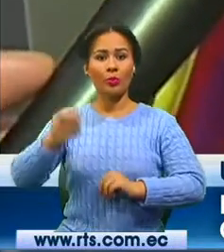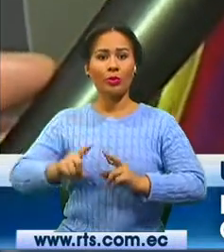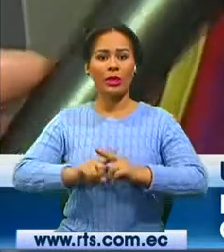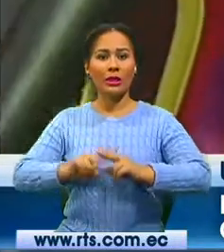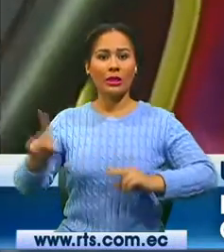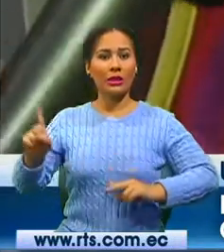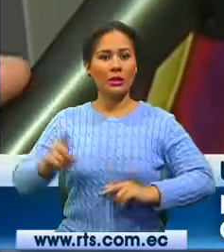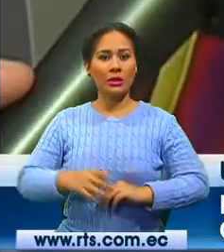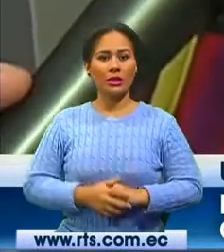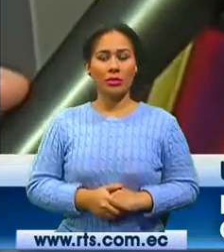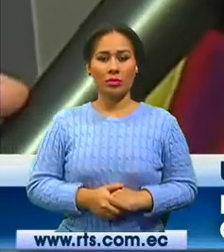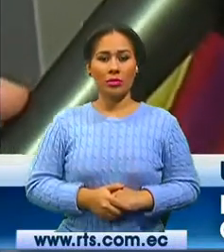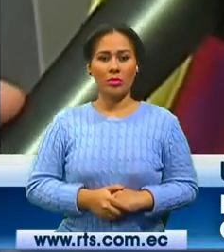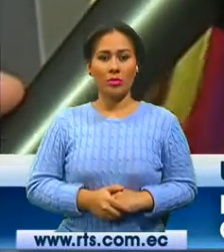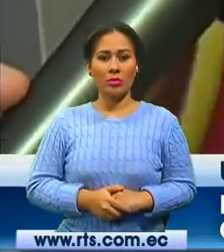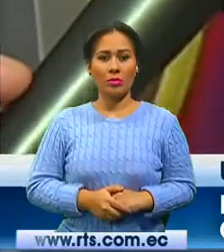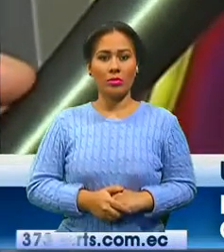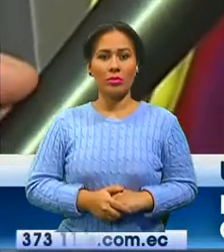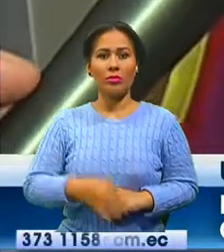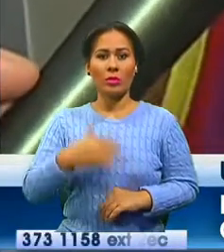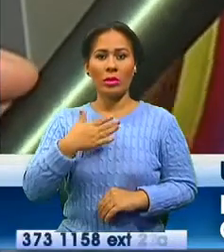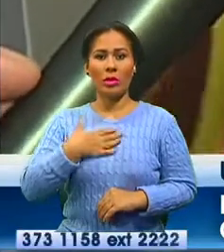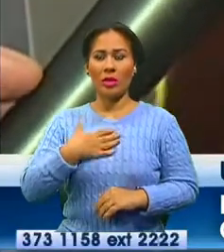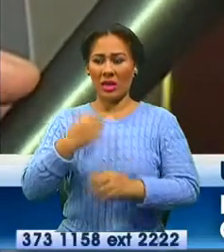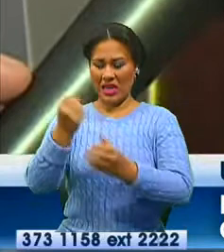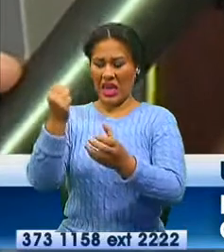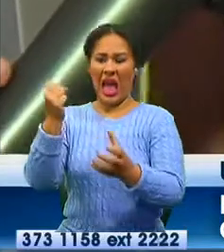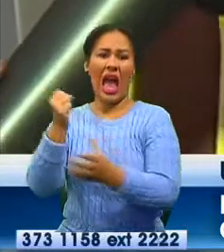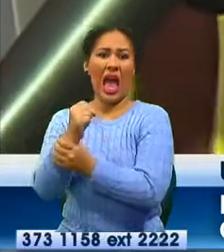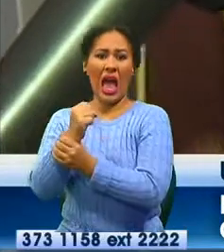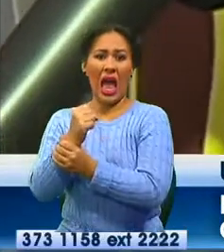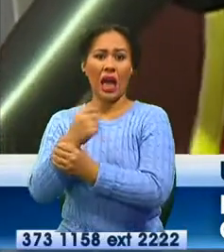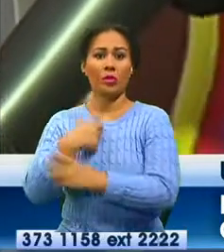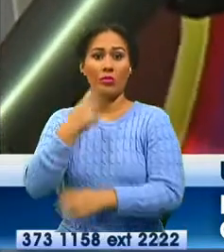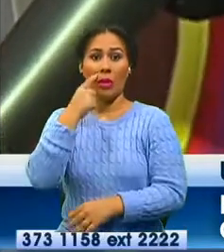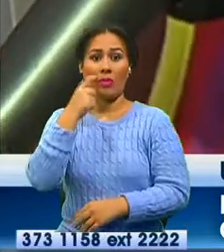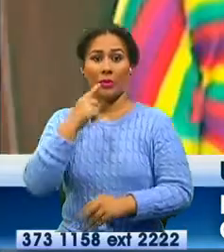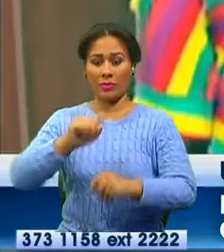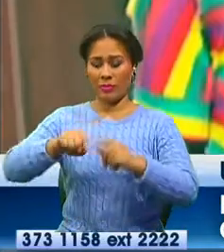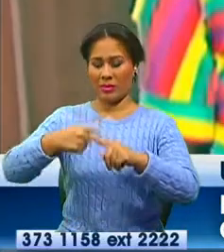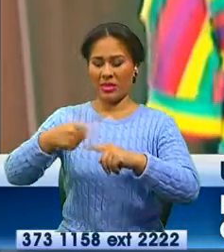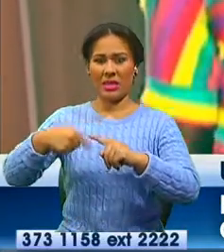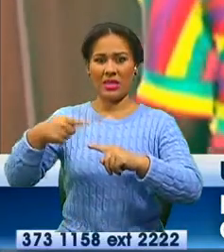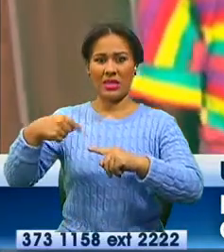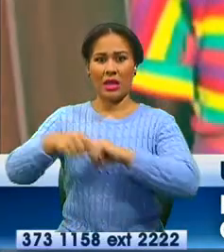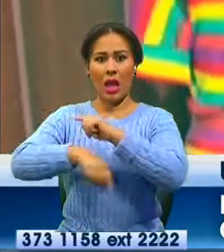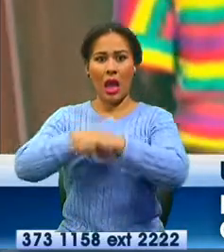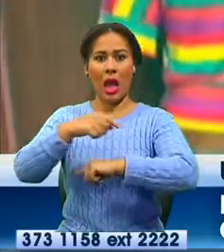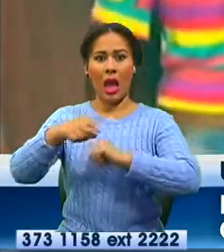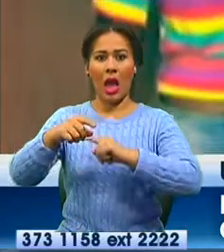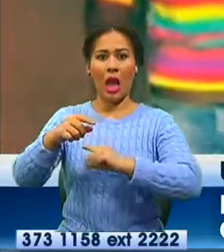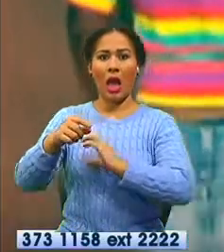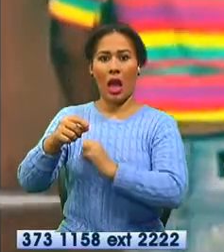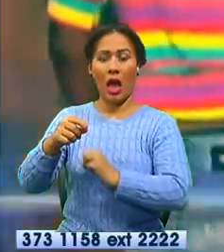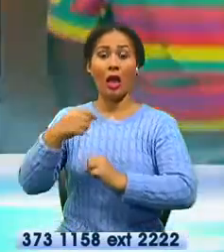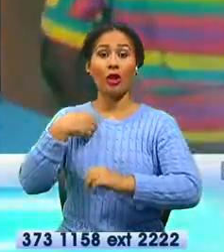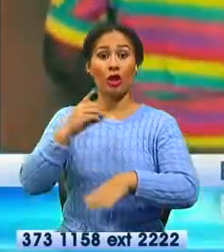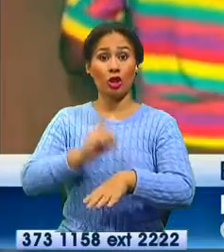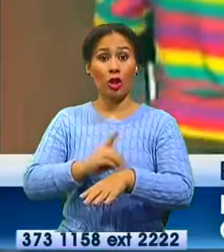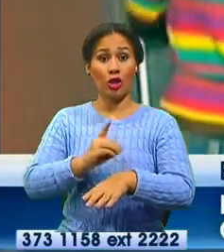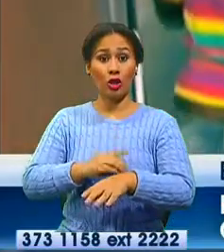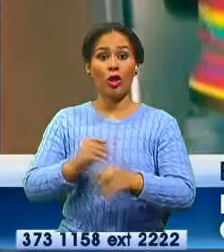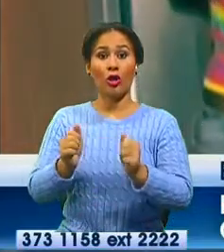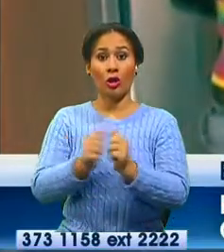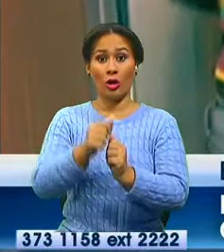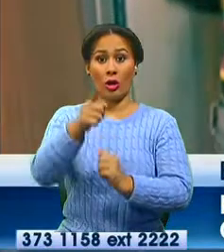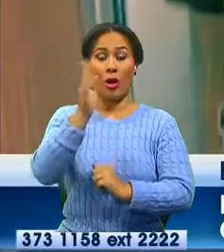ahí. Me saqué la cadena y salí corriendo con la cadena en mis pies y la mano. Tras el examen de medicina legal, su madre